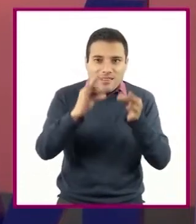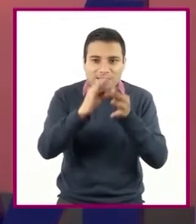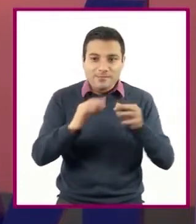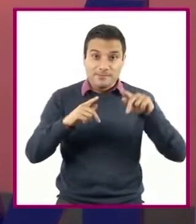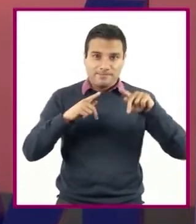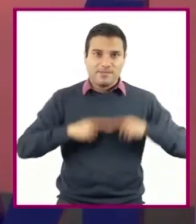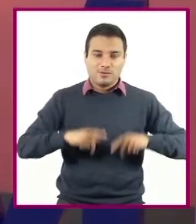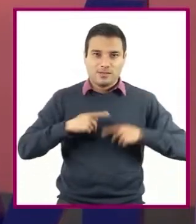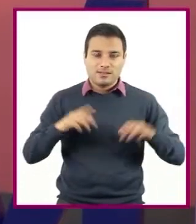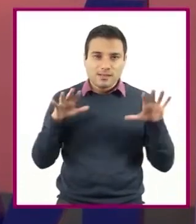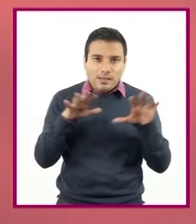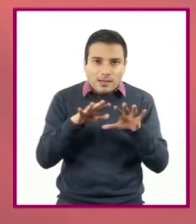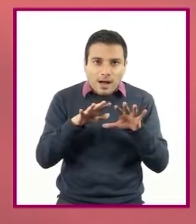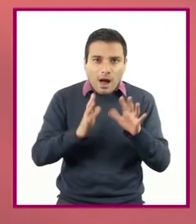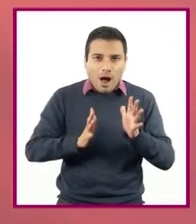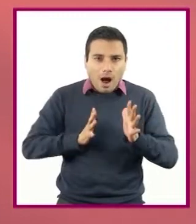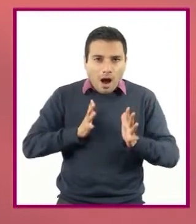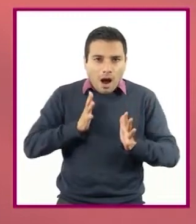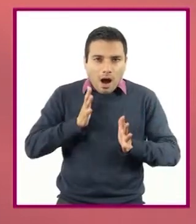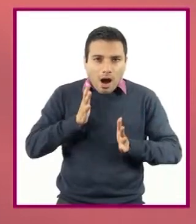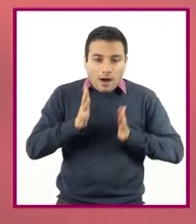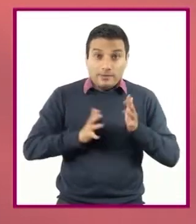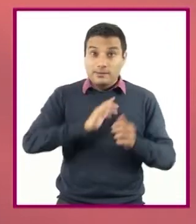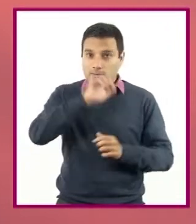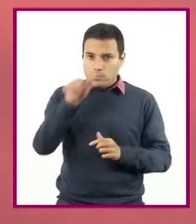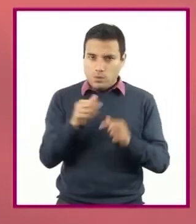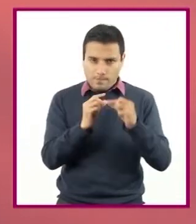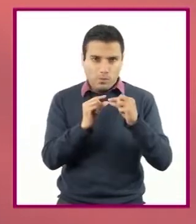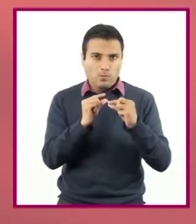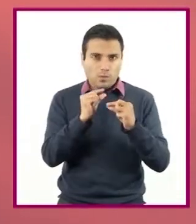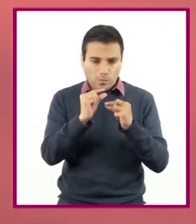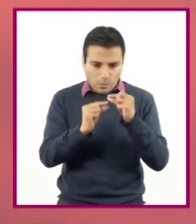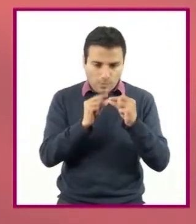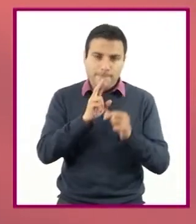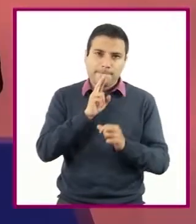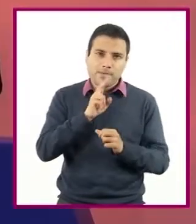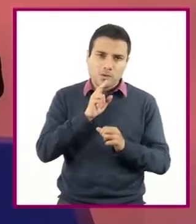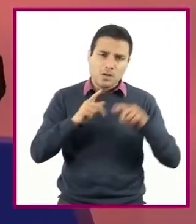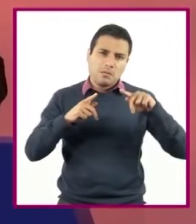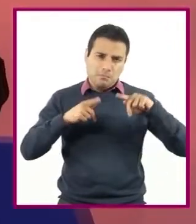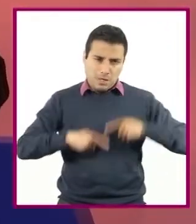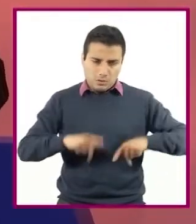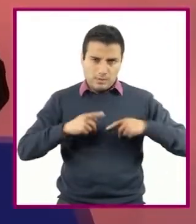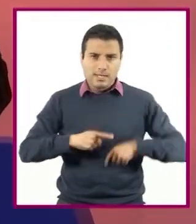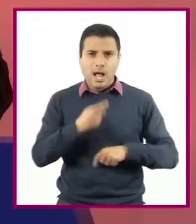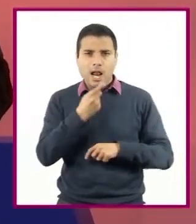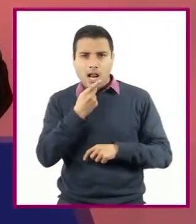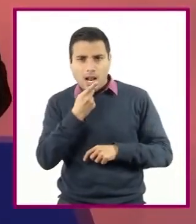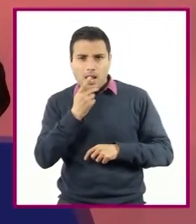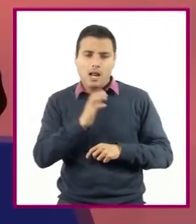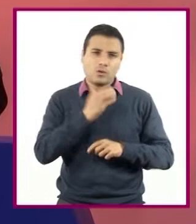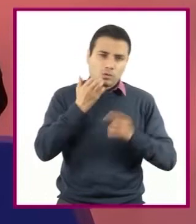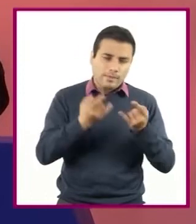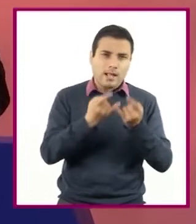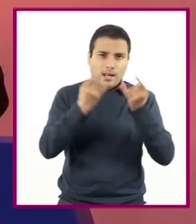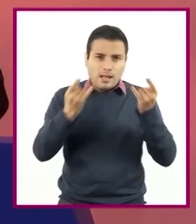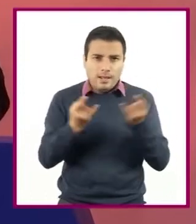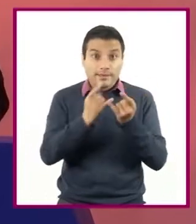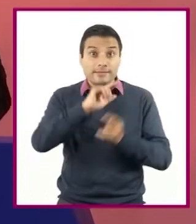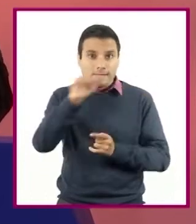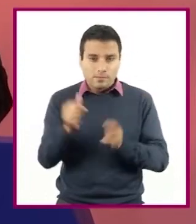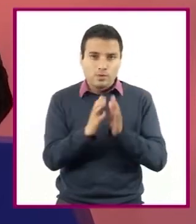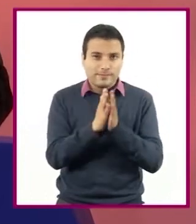entretener y después al ir refinando sus técnicas, primero orales, luego escritas, también de convencer al